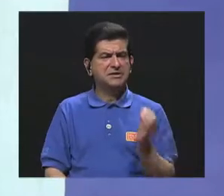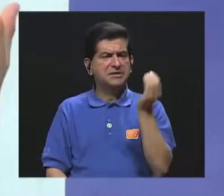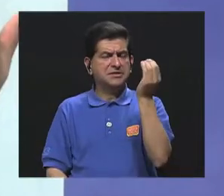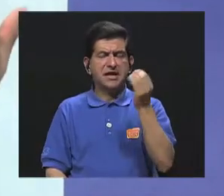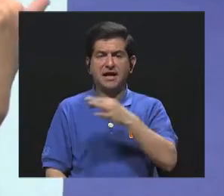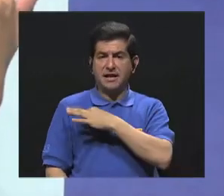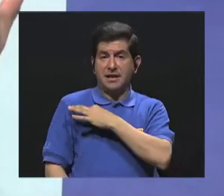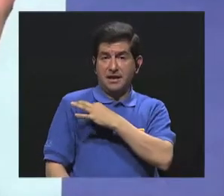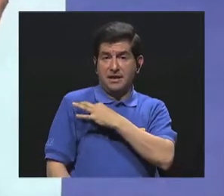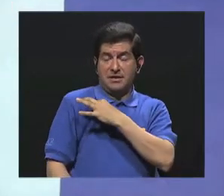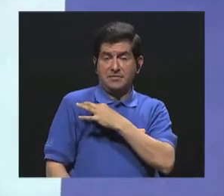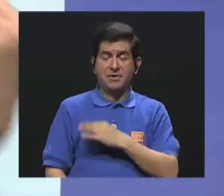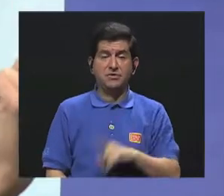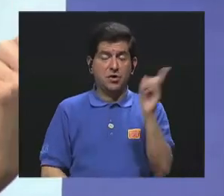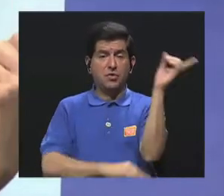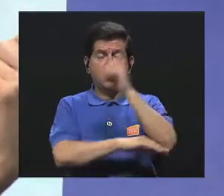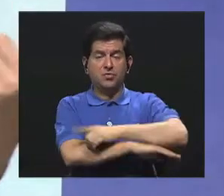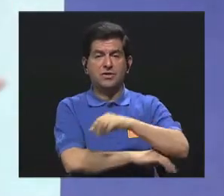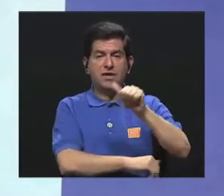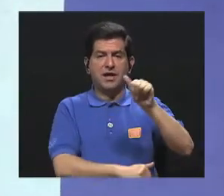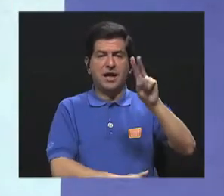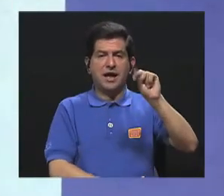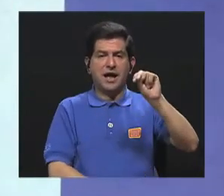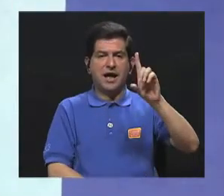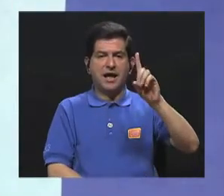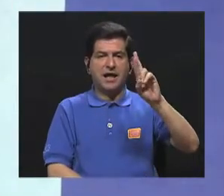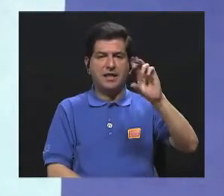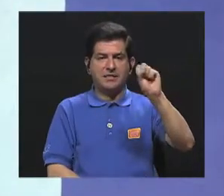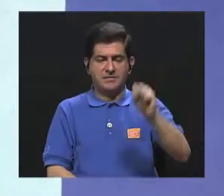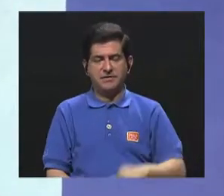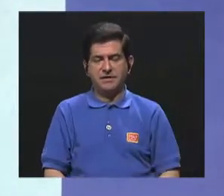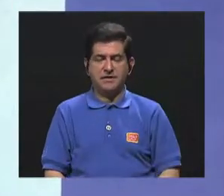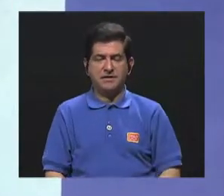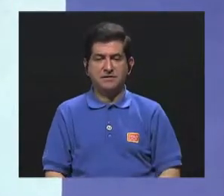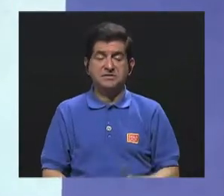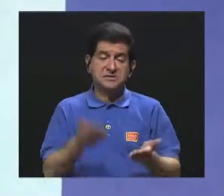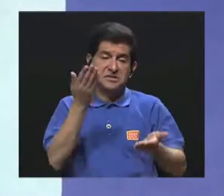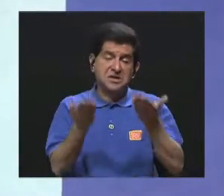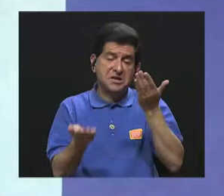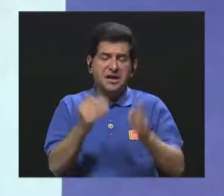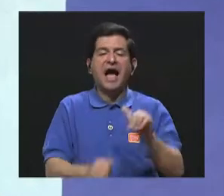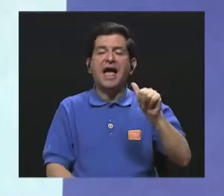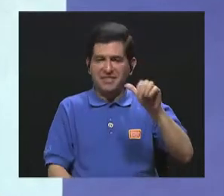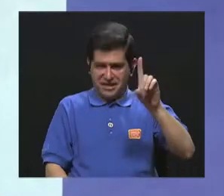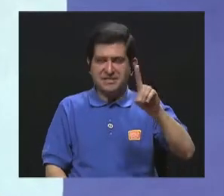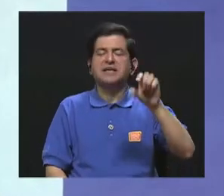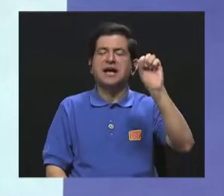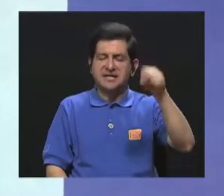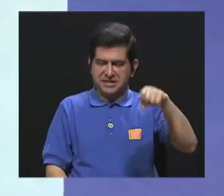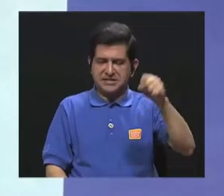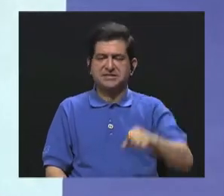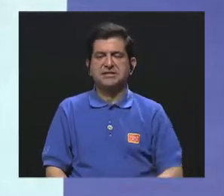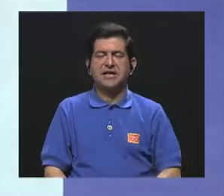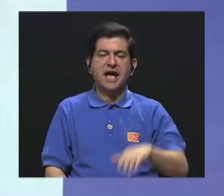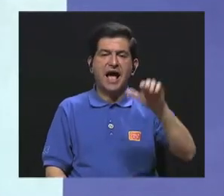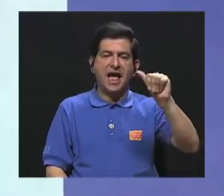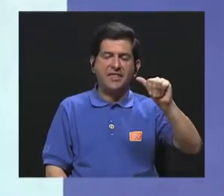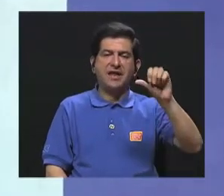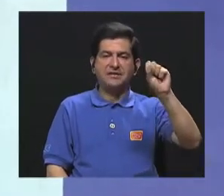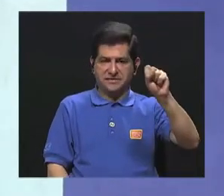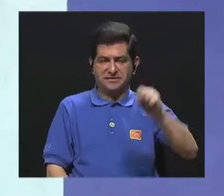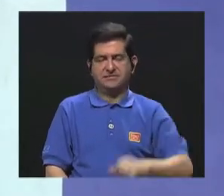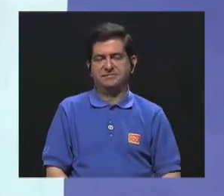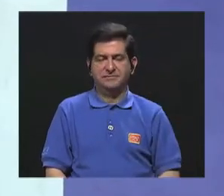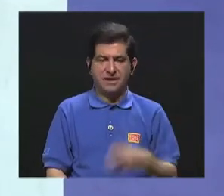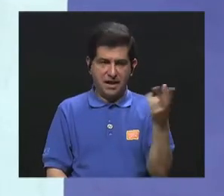una invitación como que me hizo un día Andrés y Dinartes, yo de paso Dinartes, como, ajá, sí, Andrés Dinartes y Adrián Solís. Adrián Solís, sí.